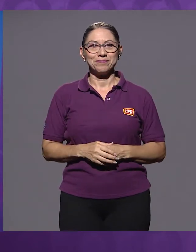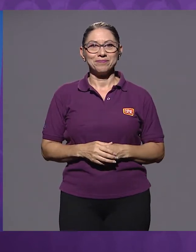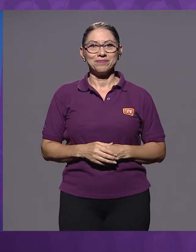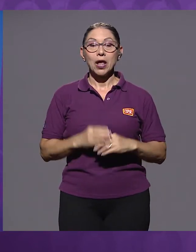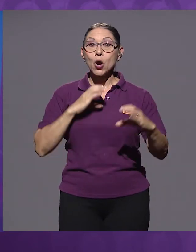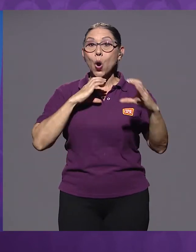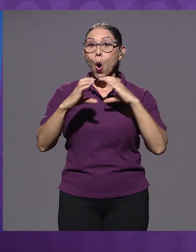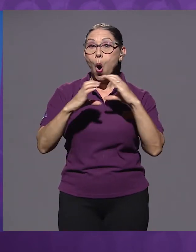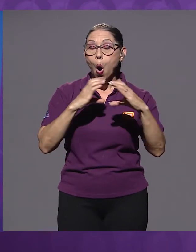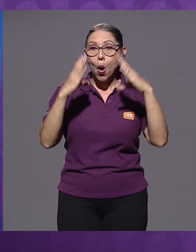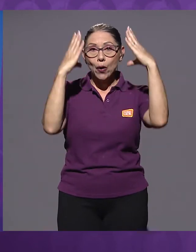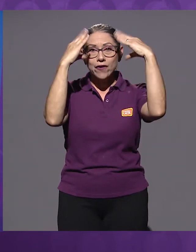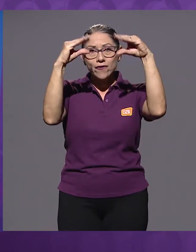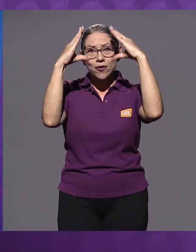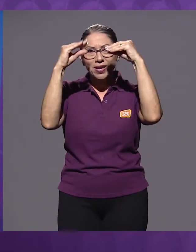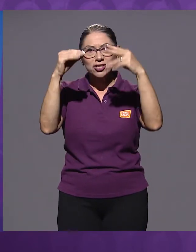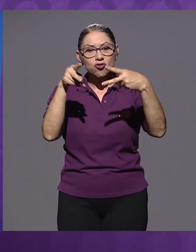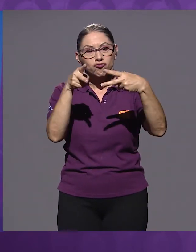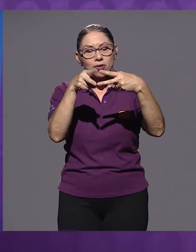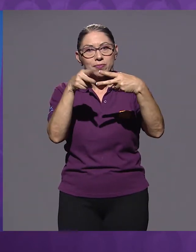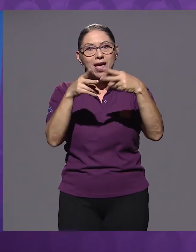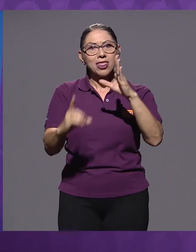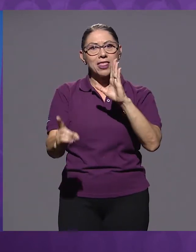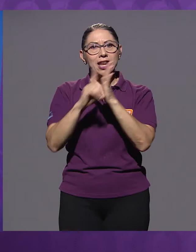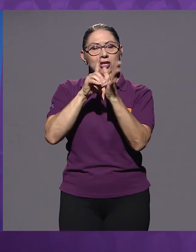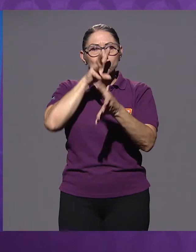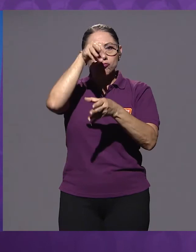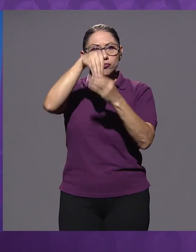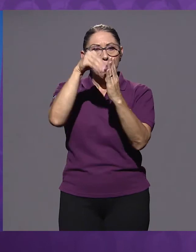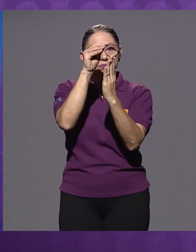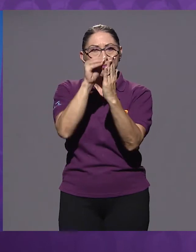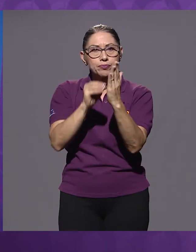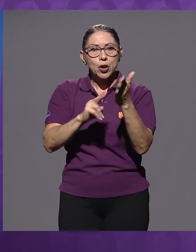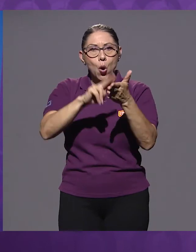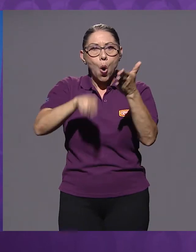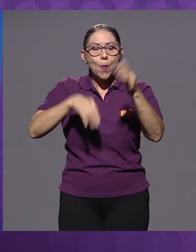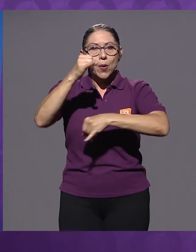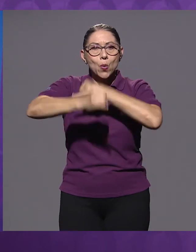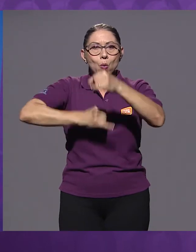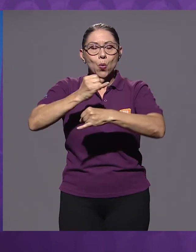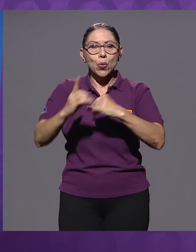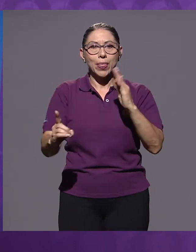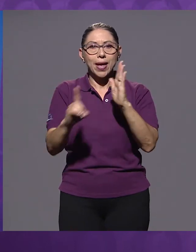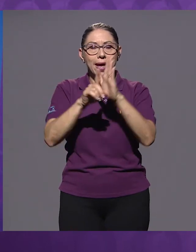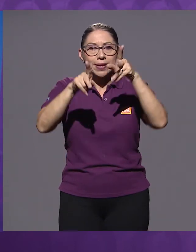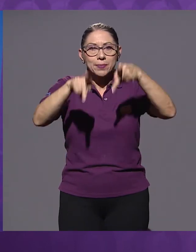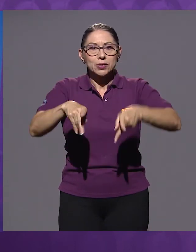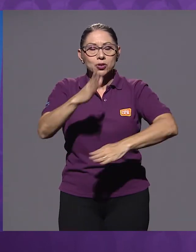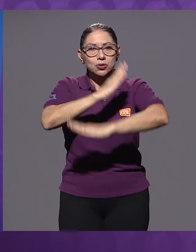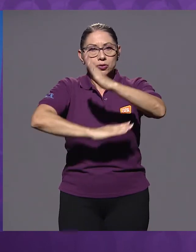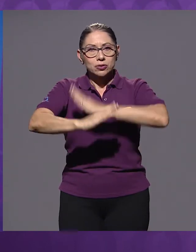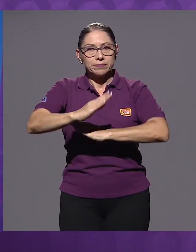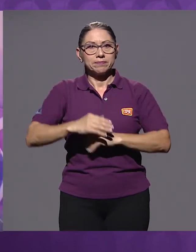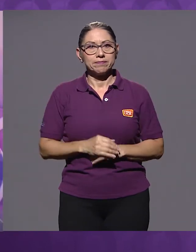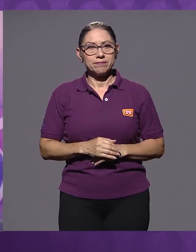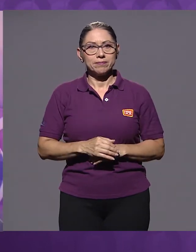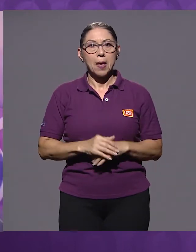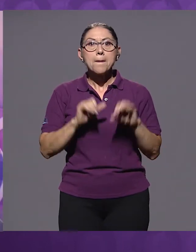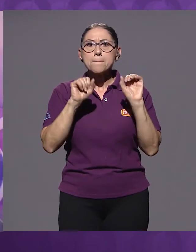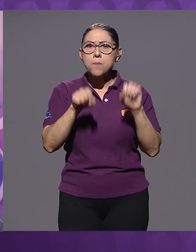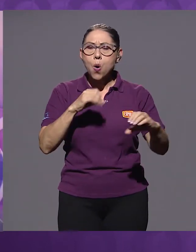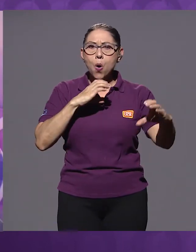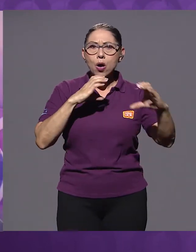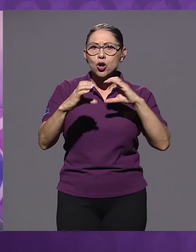La comunicación e información son derechos contemplados en la Convención Internacional de los Derechos de las Personas con Discapacidad.